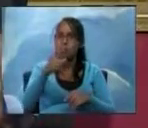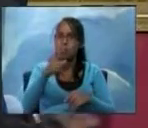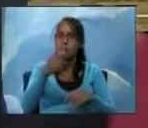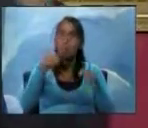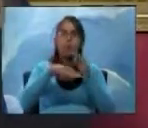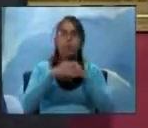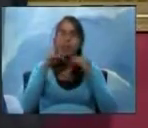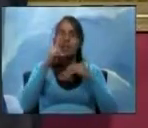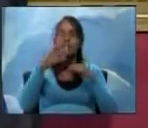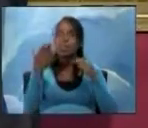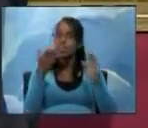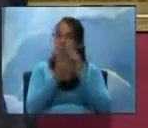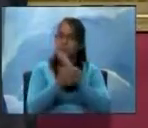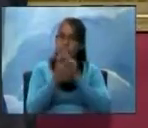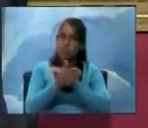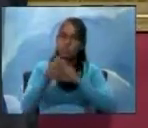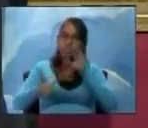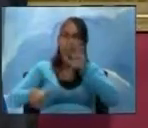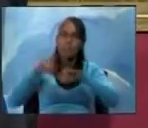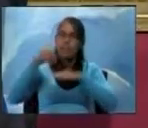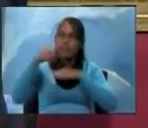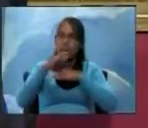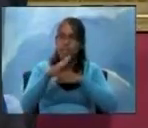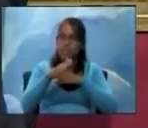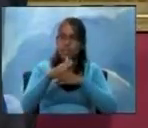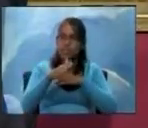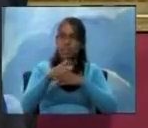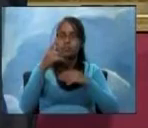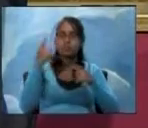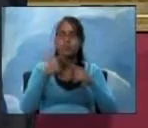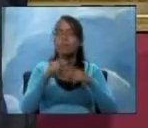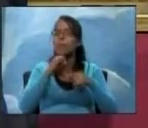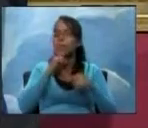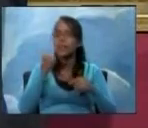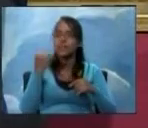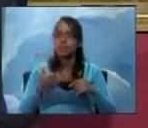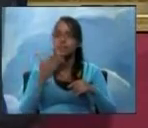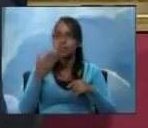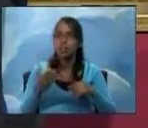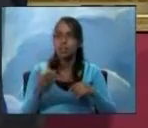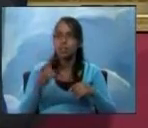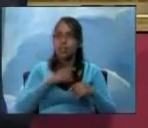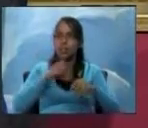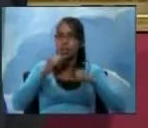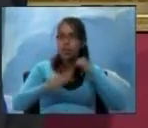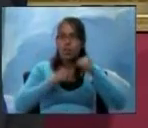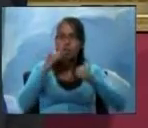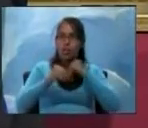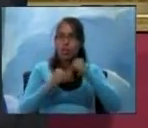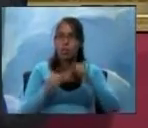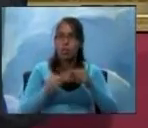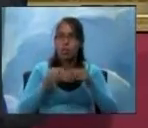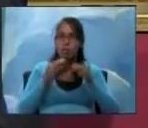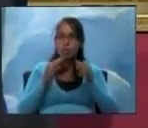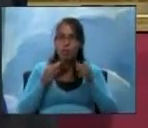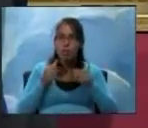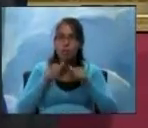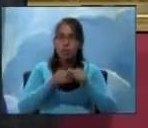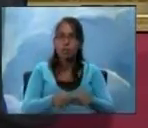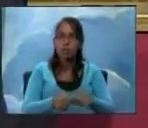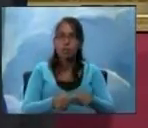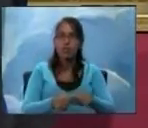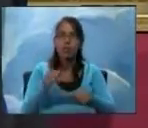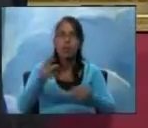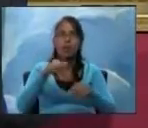a ver qué le pasó más adelante a Pedro, ¿verdad? Pero es importante que corramos firme y que corramos